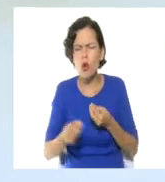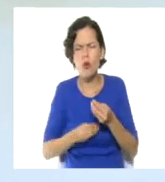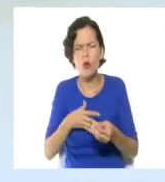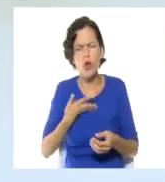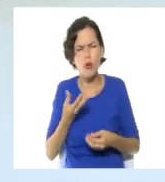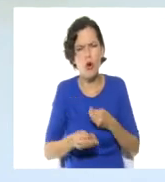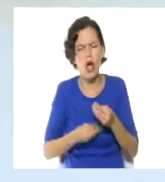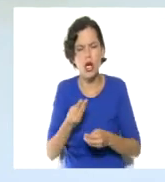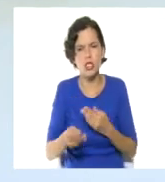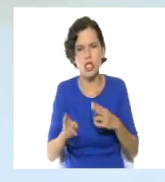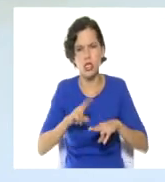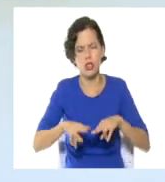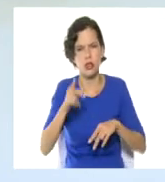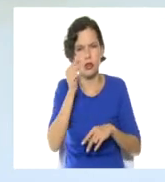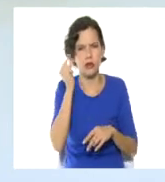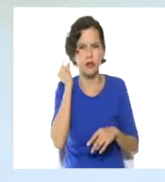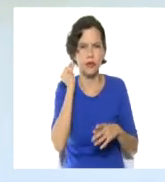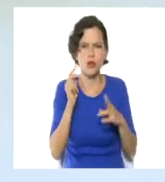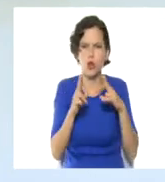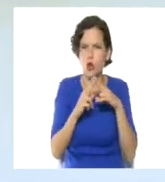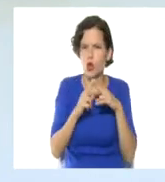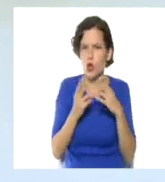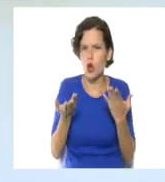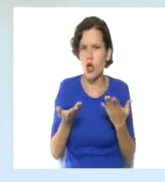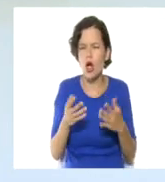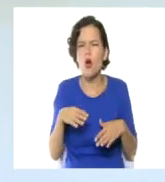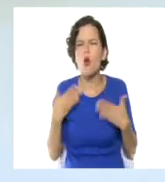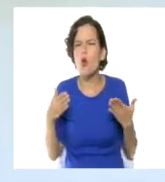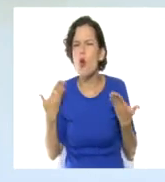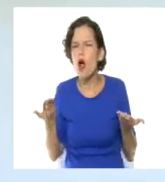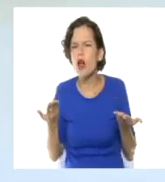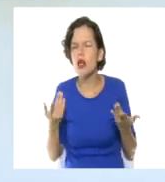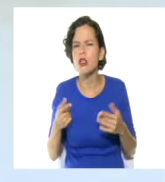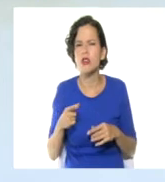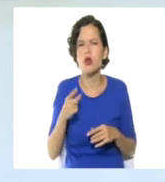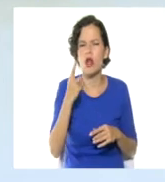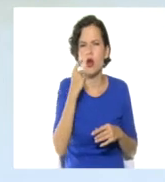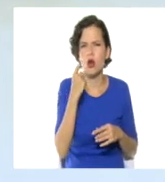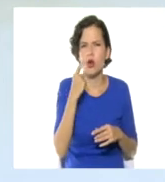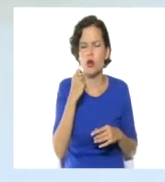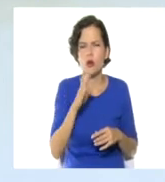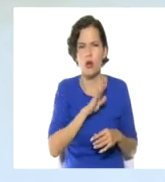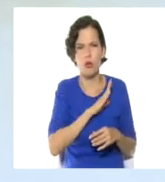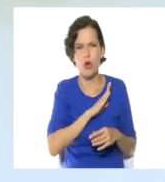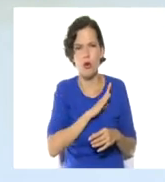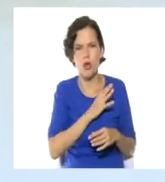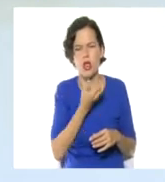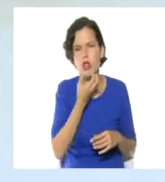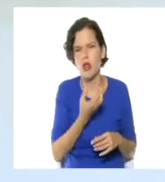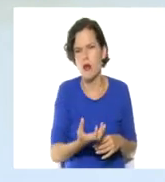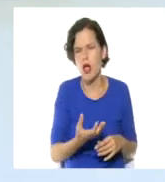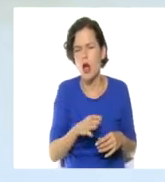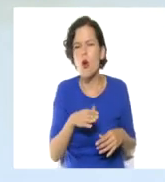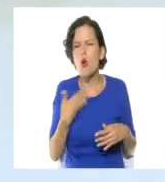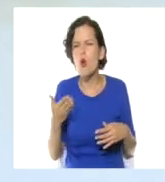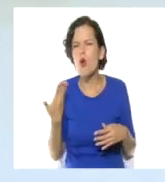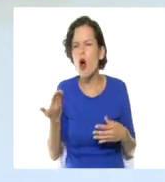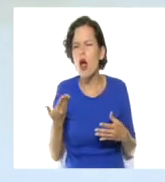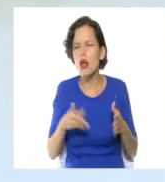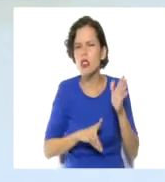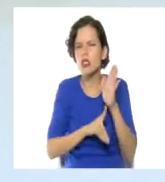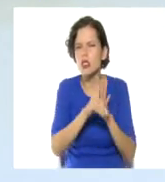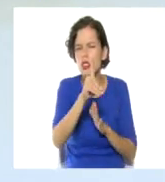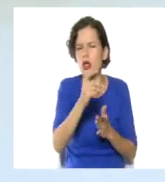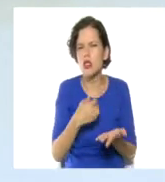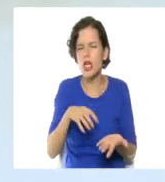que el niño o la niña identifique cuáles tradiciones son propias de la época de Navidad, cuáles se desarrollan en